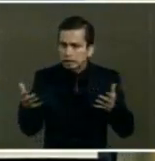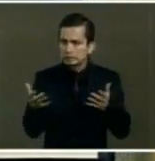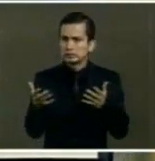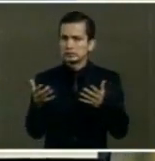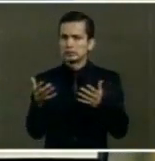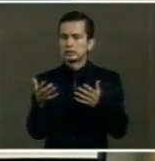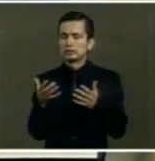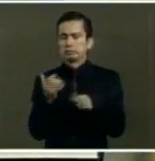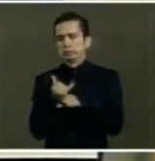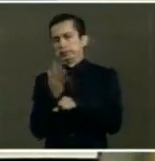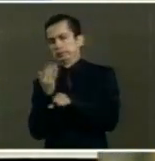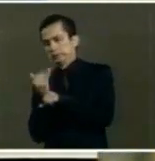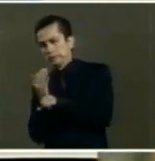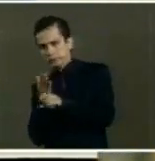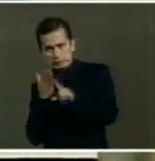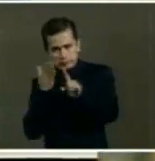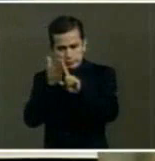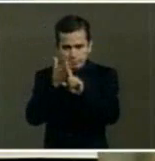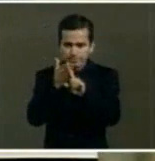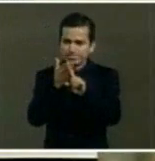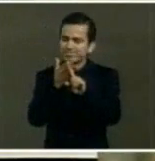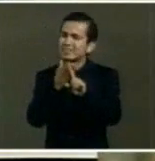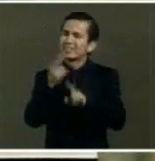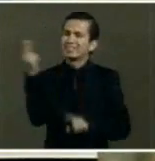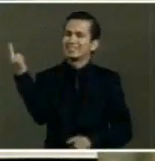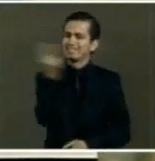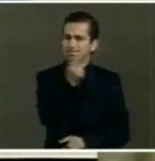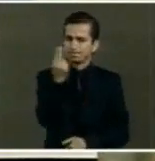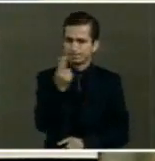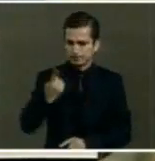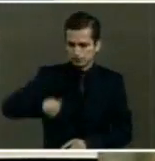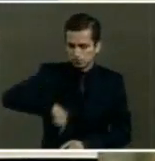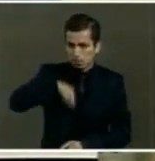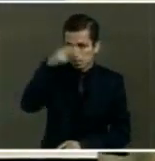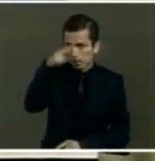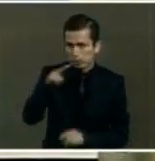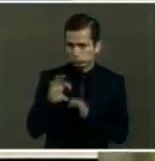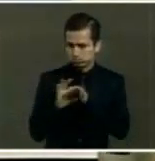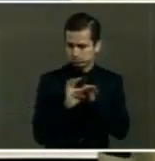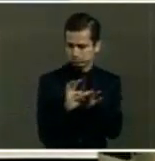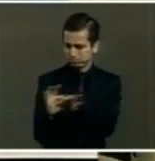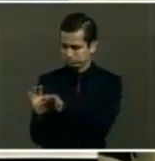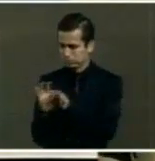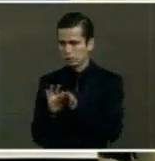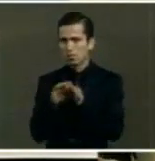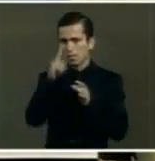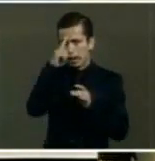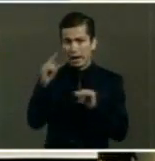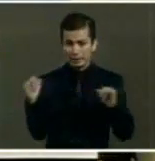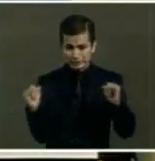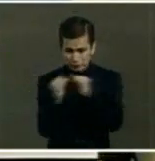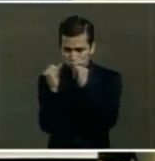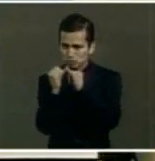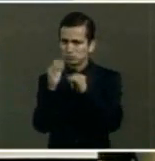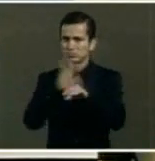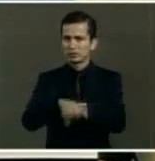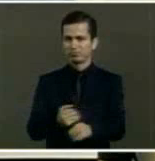exigen a los mexicanos que nos unamos para consolidar nuestras instituciones